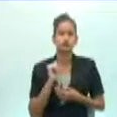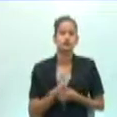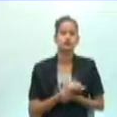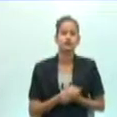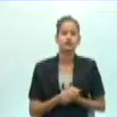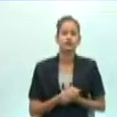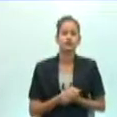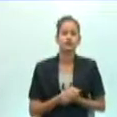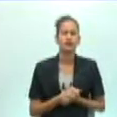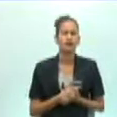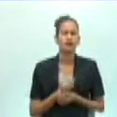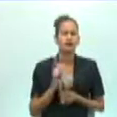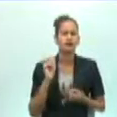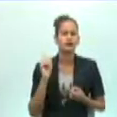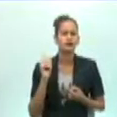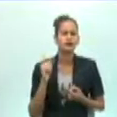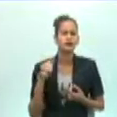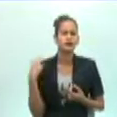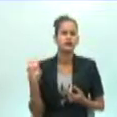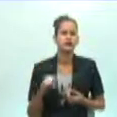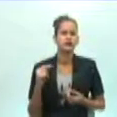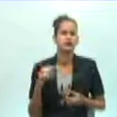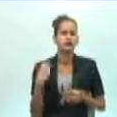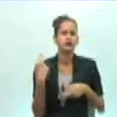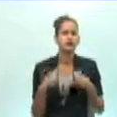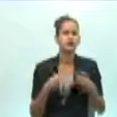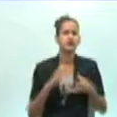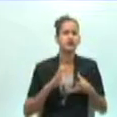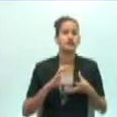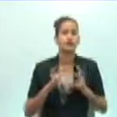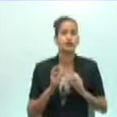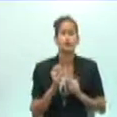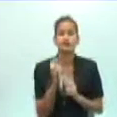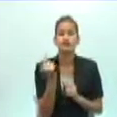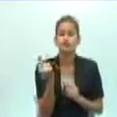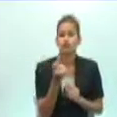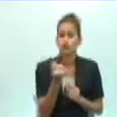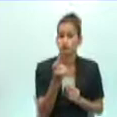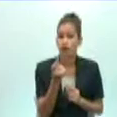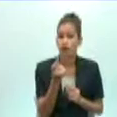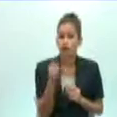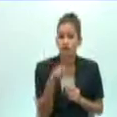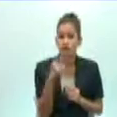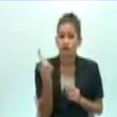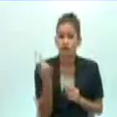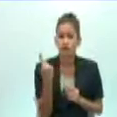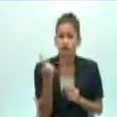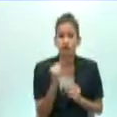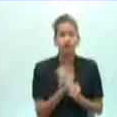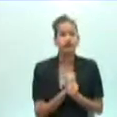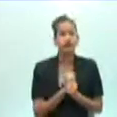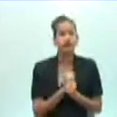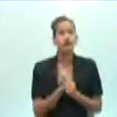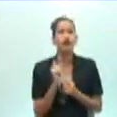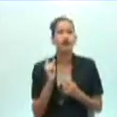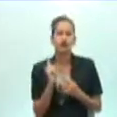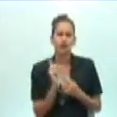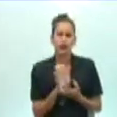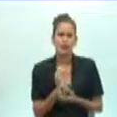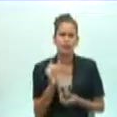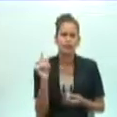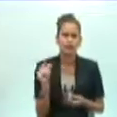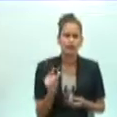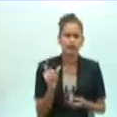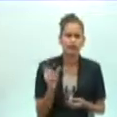contracción. Esta actividad la realizaron de forma independiente. Vamos entonces a controlar con estas clases de palabras que debían